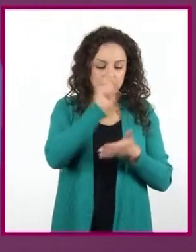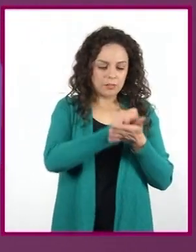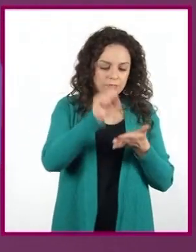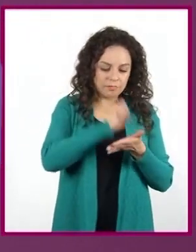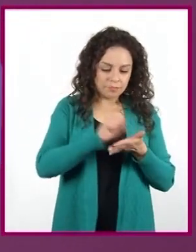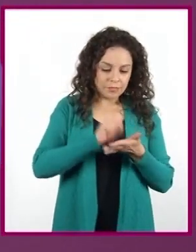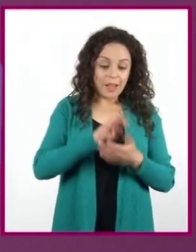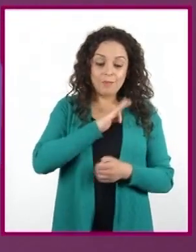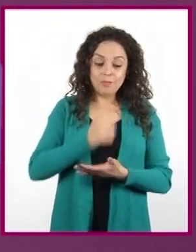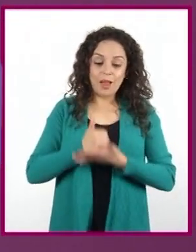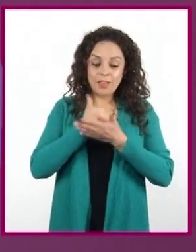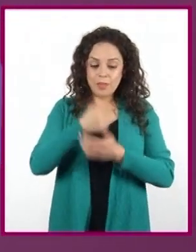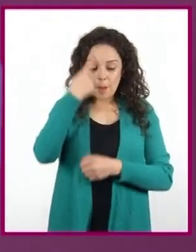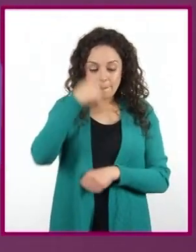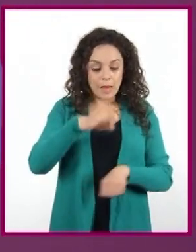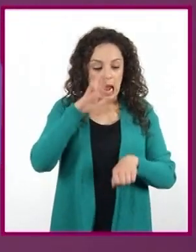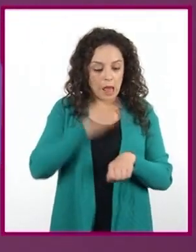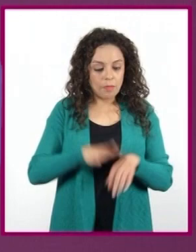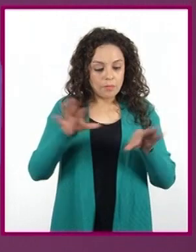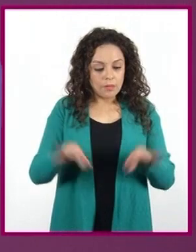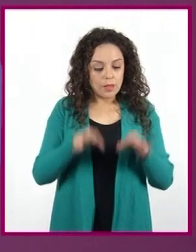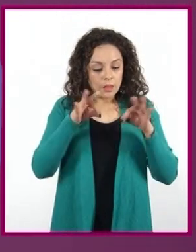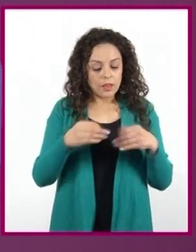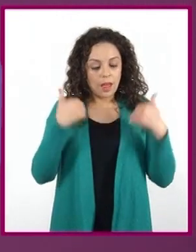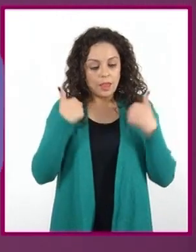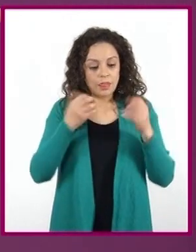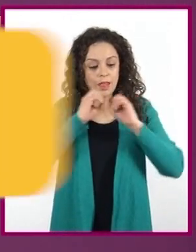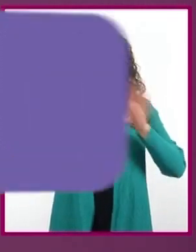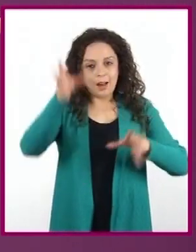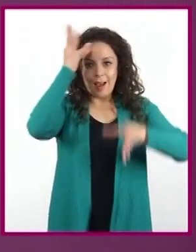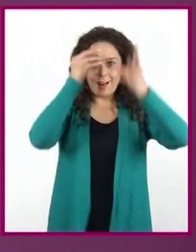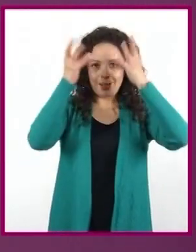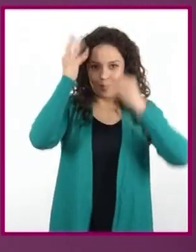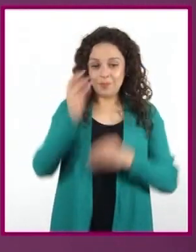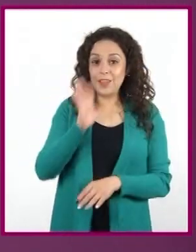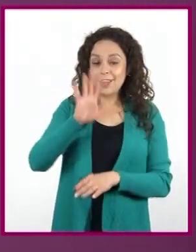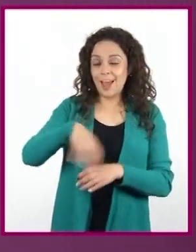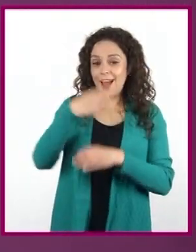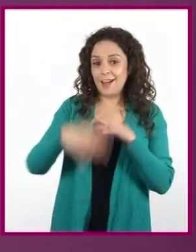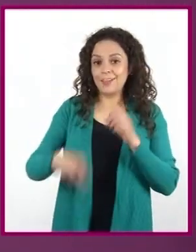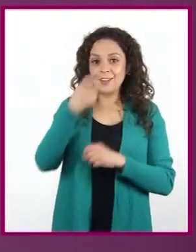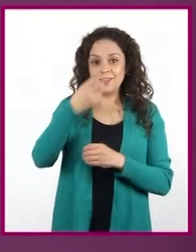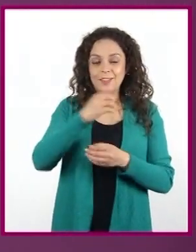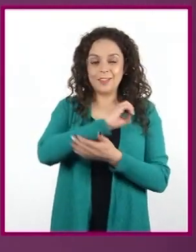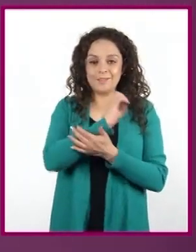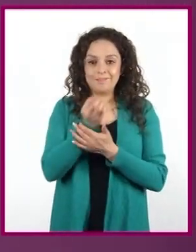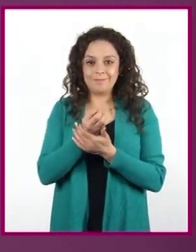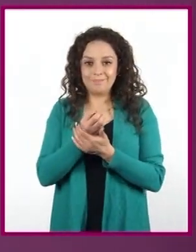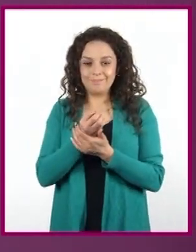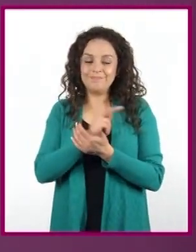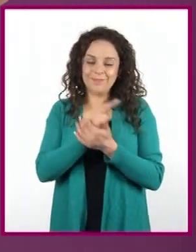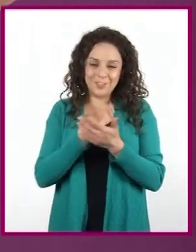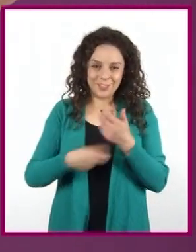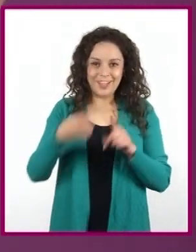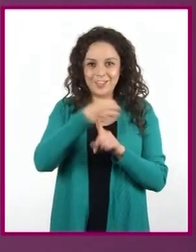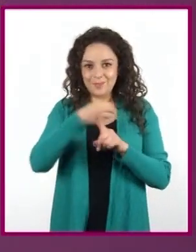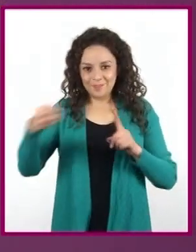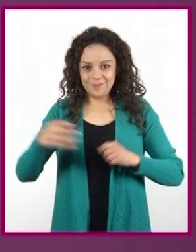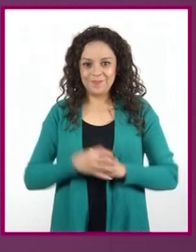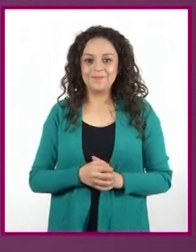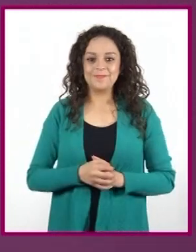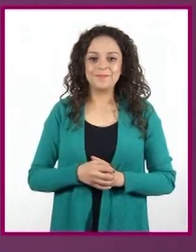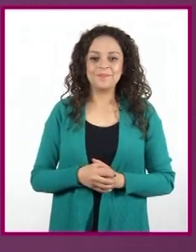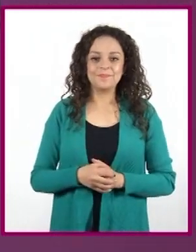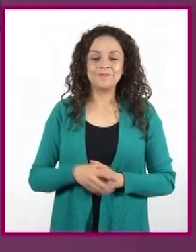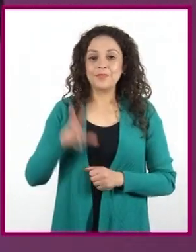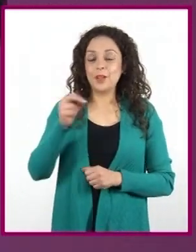puede ayudarnos a enfatizar nuestros conocimientos. Hemos llegado al final de Quien trata y contrata, a cumplir se ata.